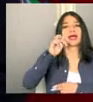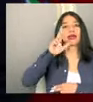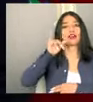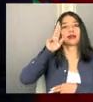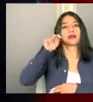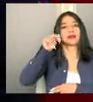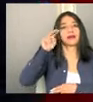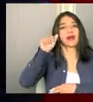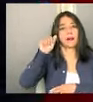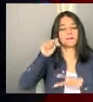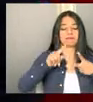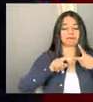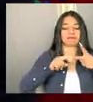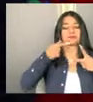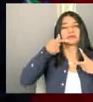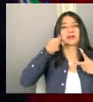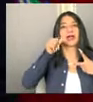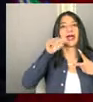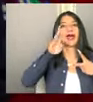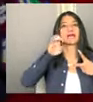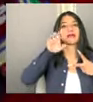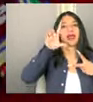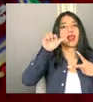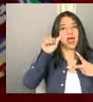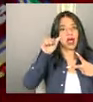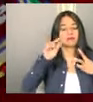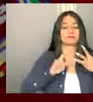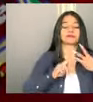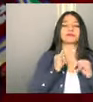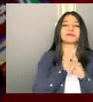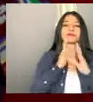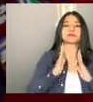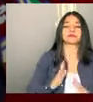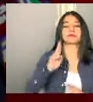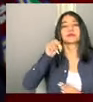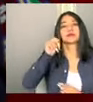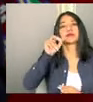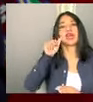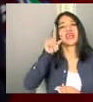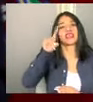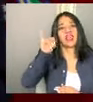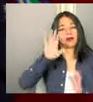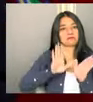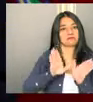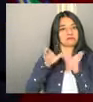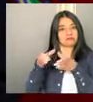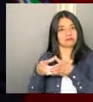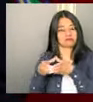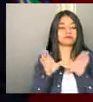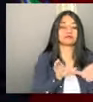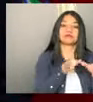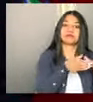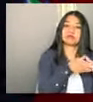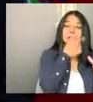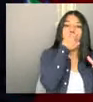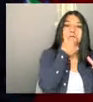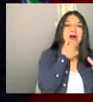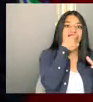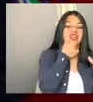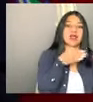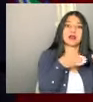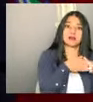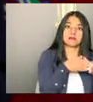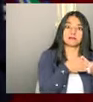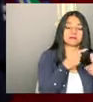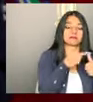doctora Gabriela Mendieta y por la ingeniera Nadia Ruiz, y por el lado del alcalde electo, el